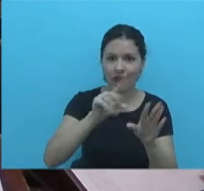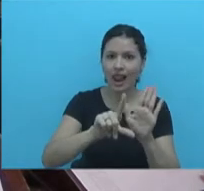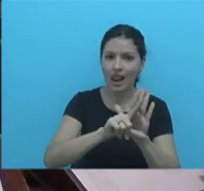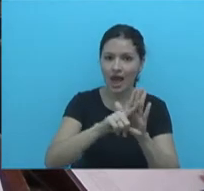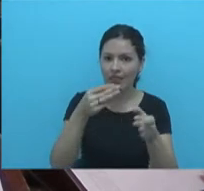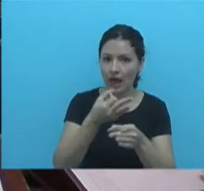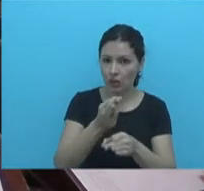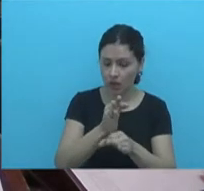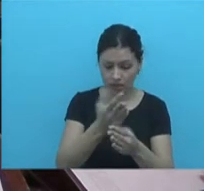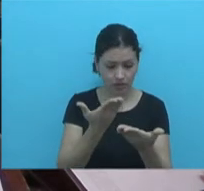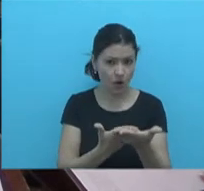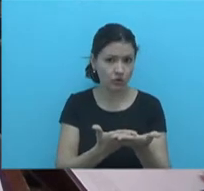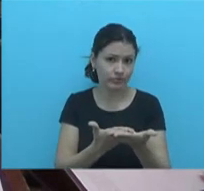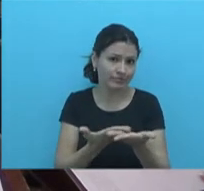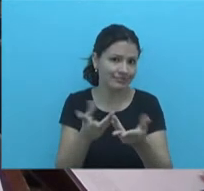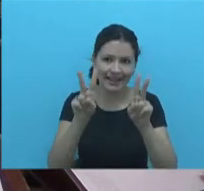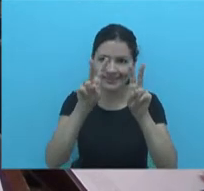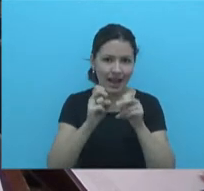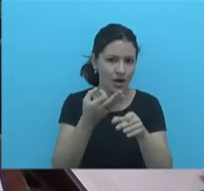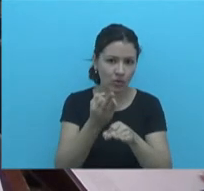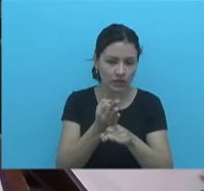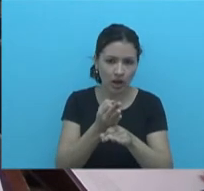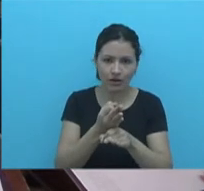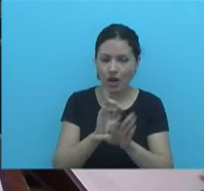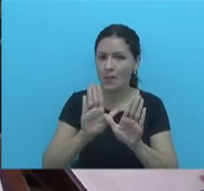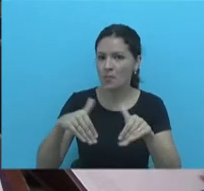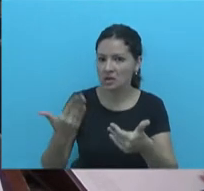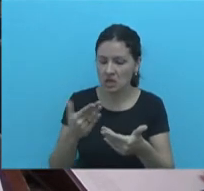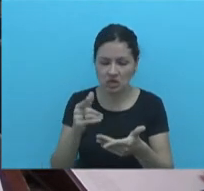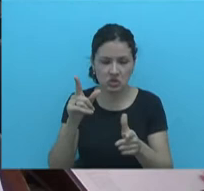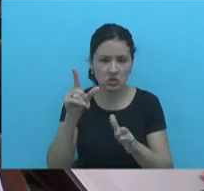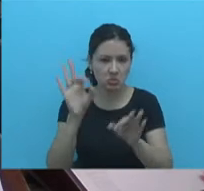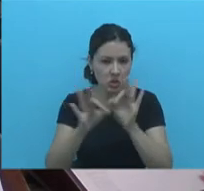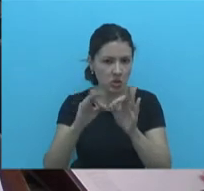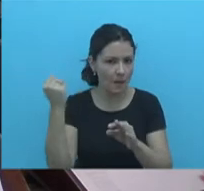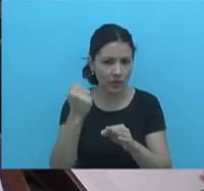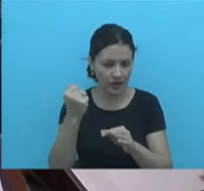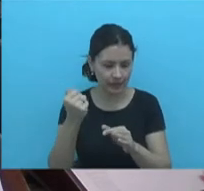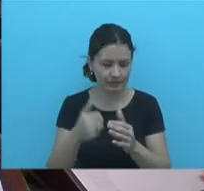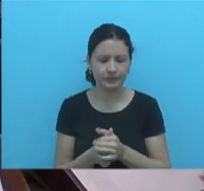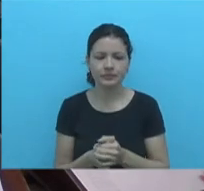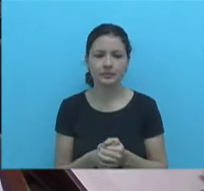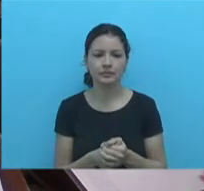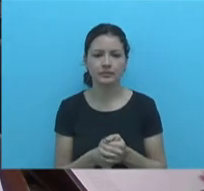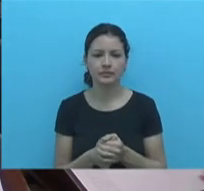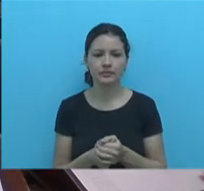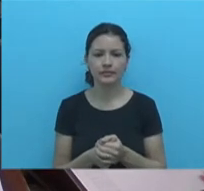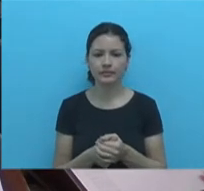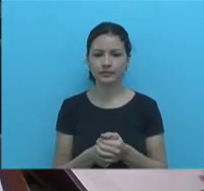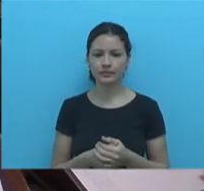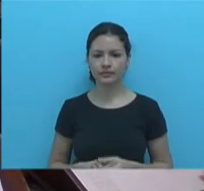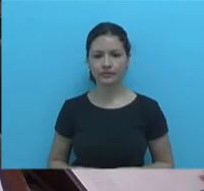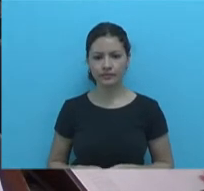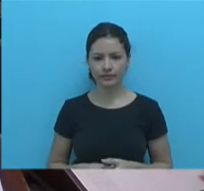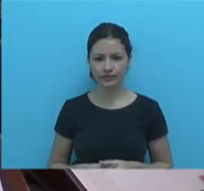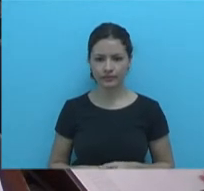porque está referido a ello, ¿no? Así que por eso es muy oportuno tener la palabra. Además, no es solo que capaz no se puedan presentar, pero